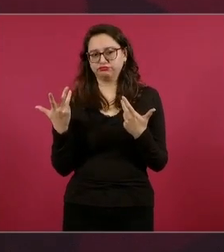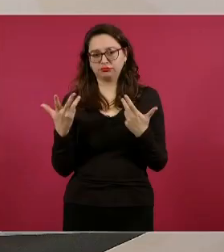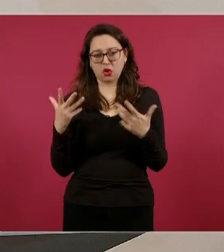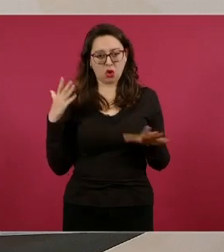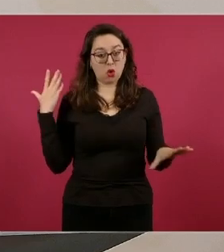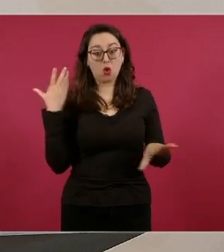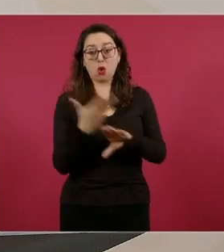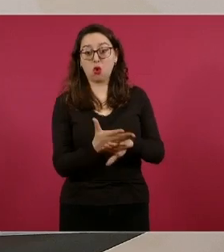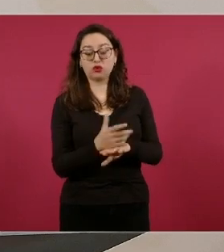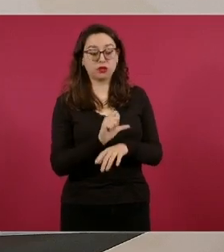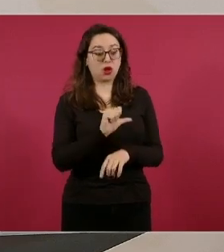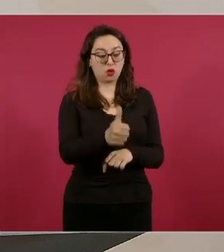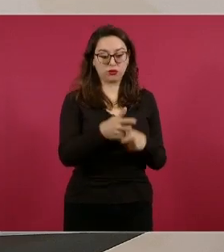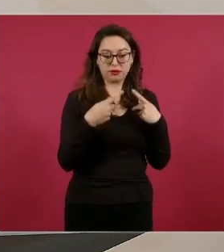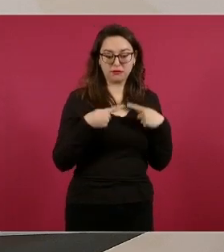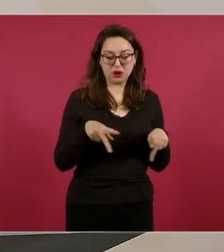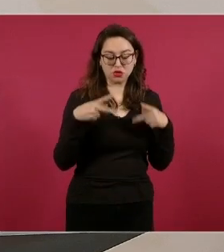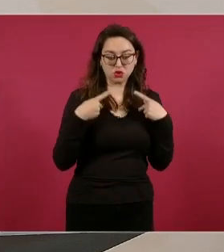cualquier persona,